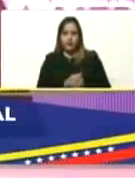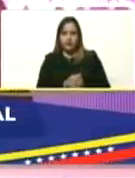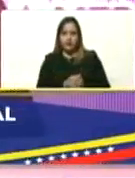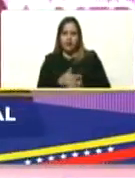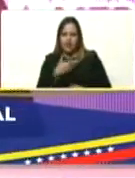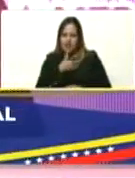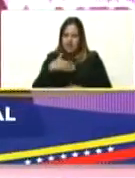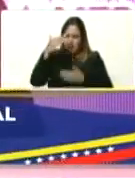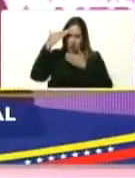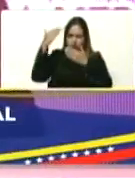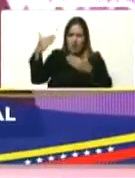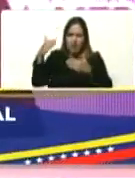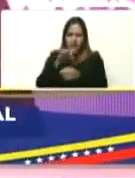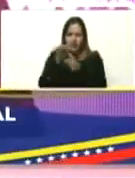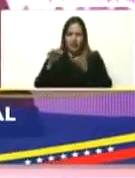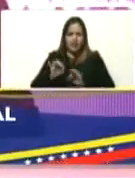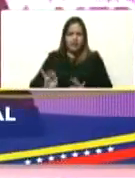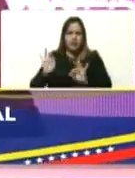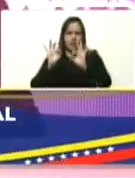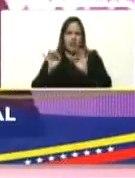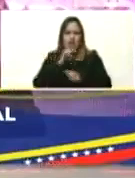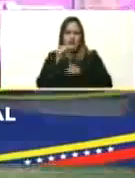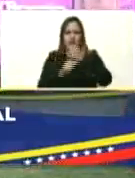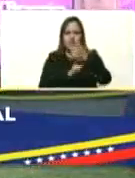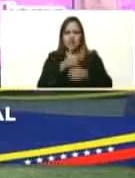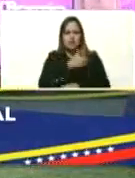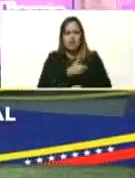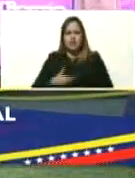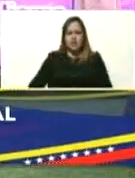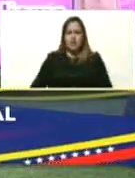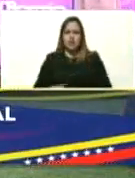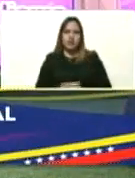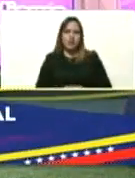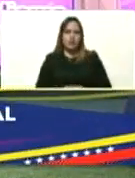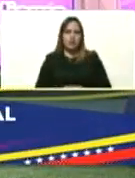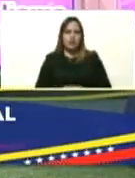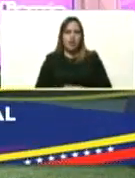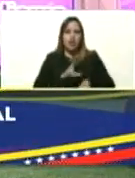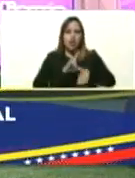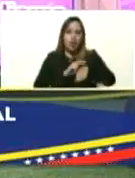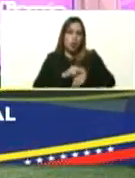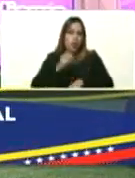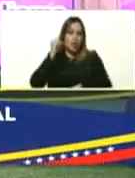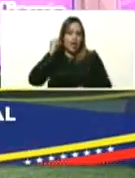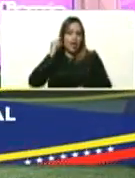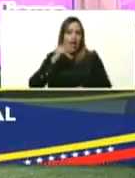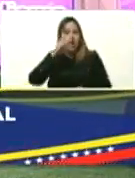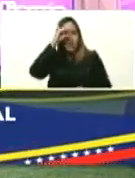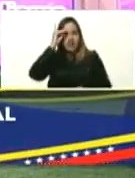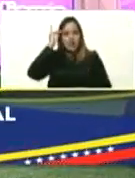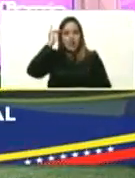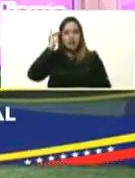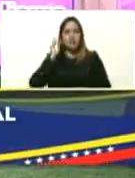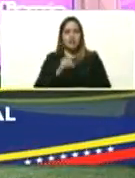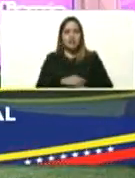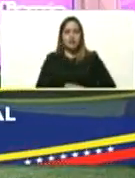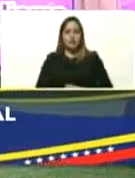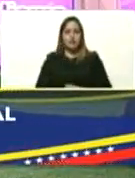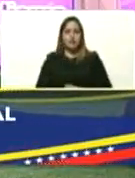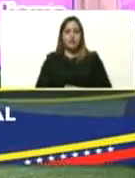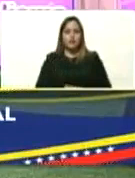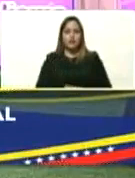Quisiera saludar de manera muy especial a la vicepresidenta ejecutiva, doctora Delcy Rodríguez